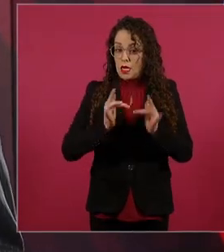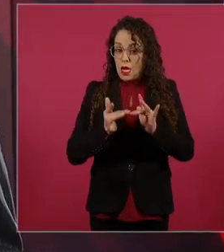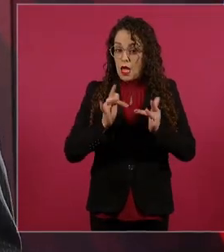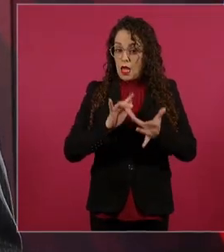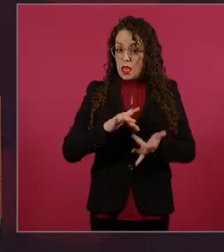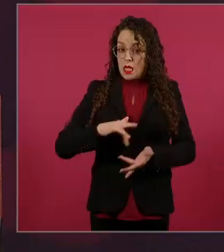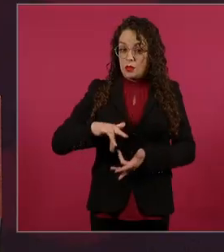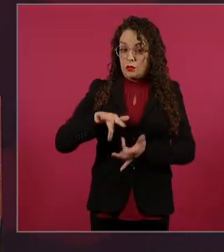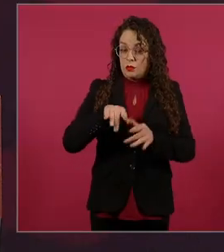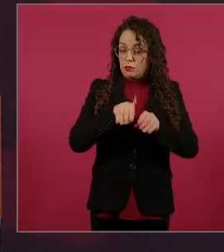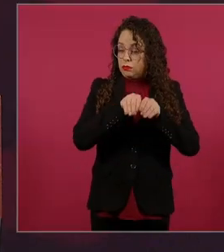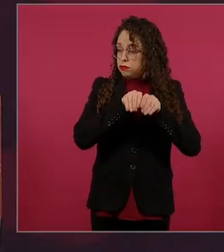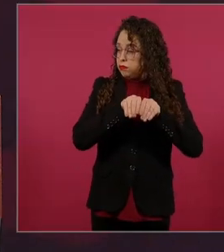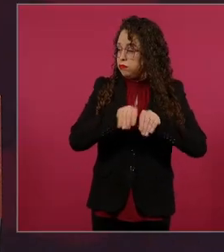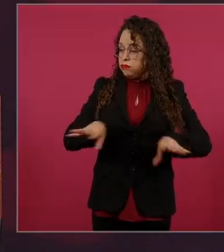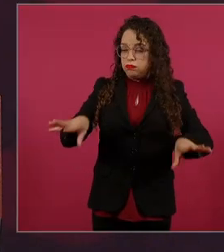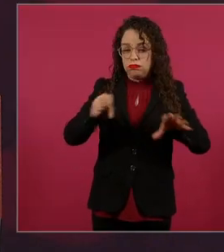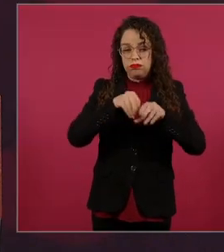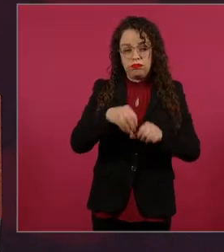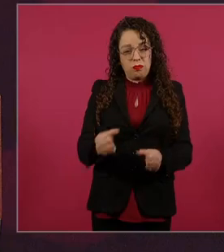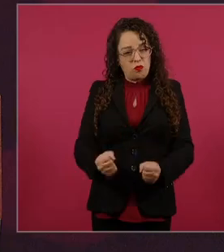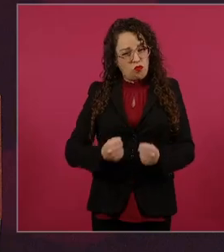ese es un problema también